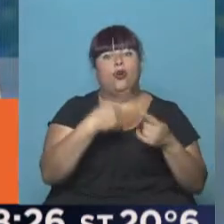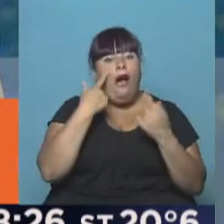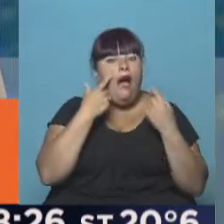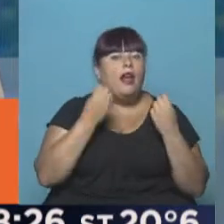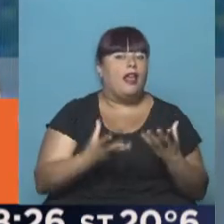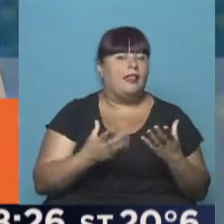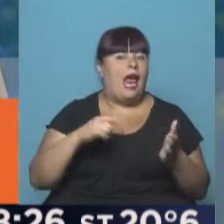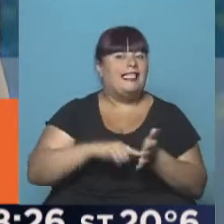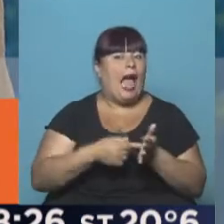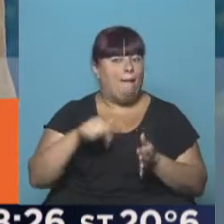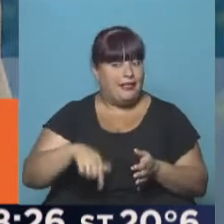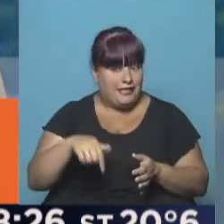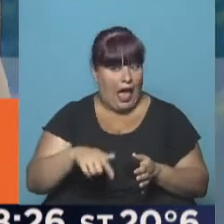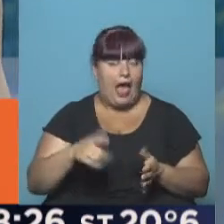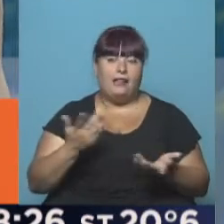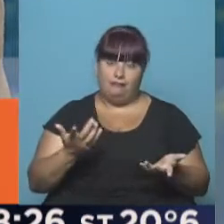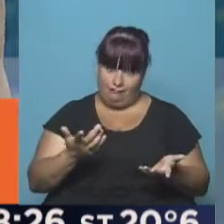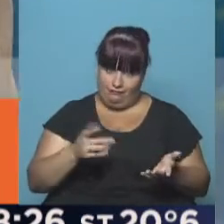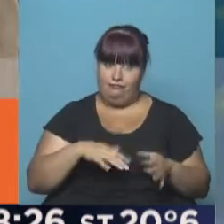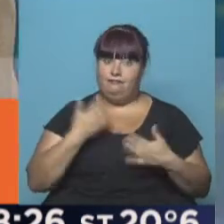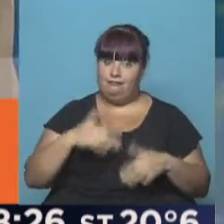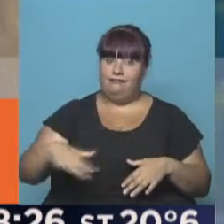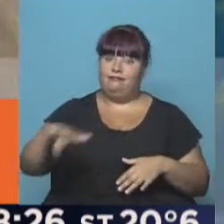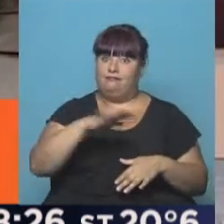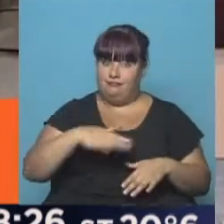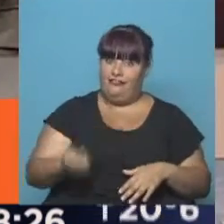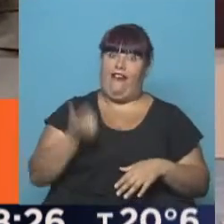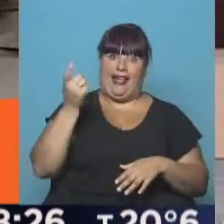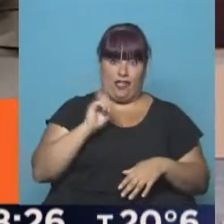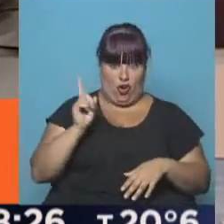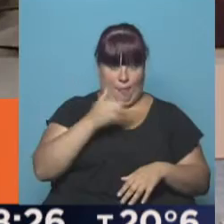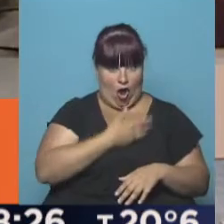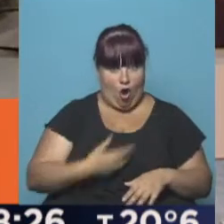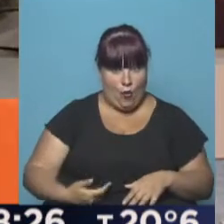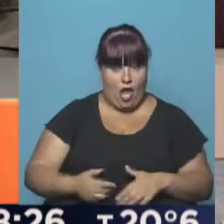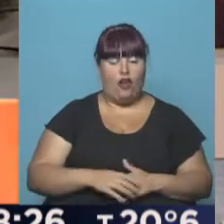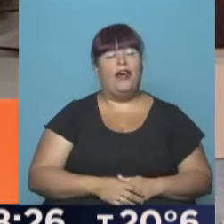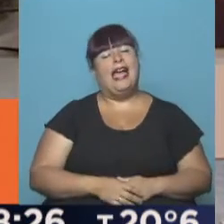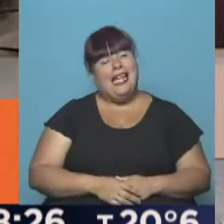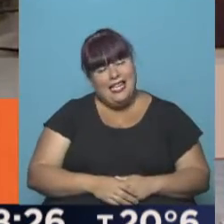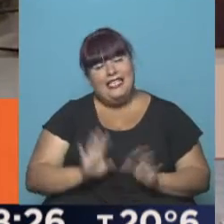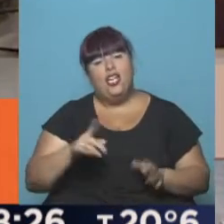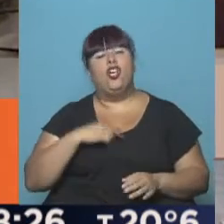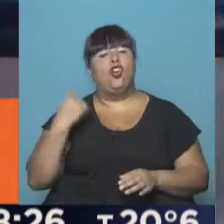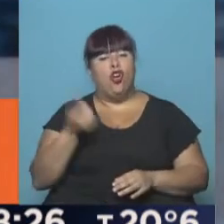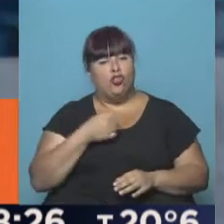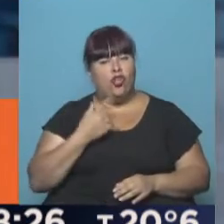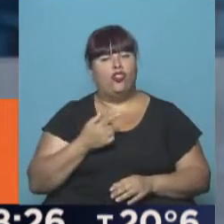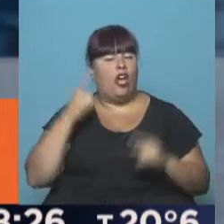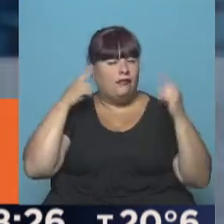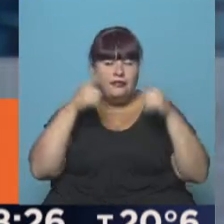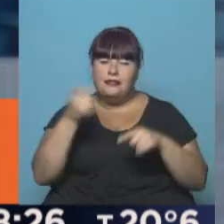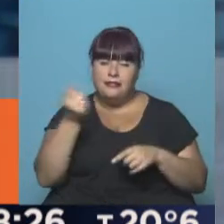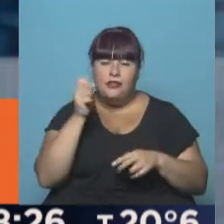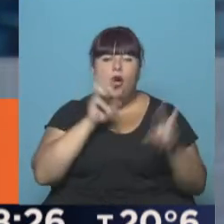la ciudad de buenos aires- que no es un territorio tampoco fácil para el oficialismo sí bueno nosotros el gran objetivo